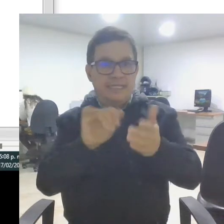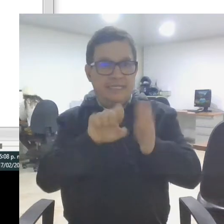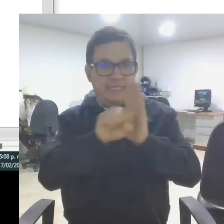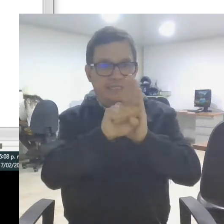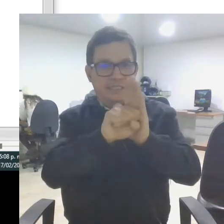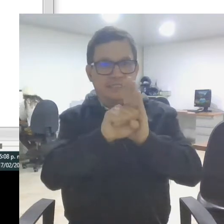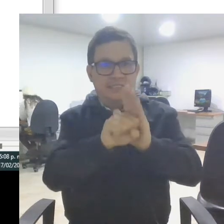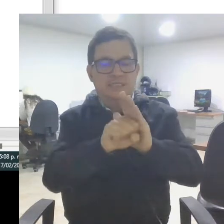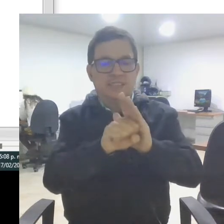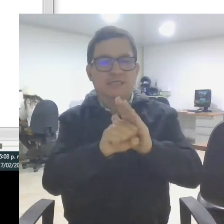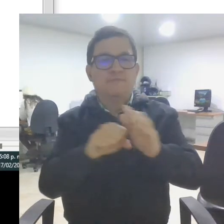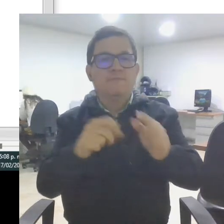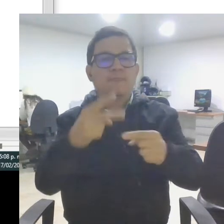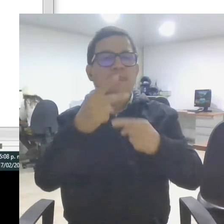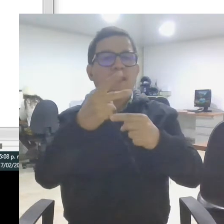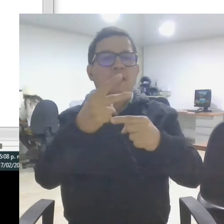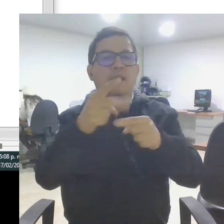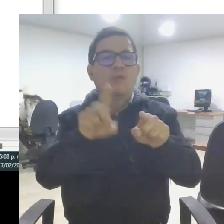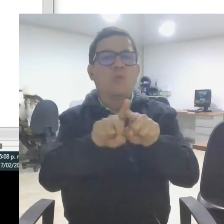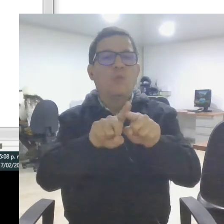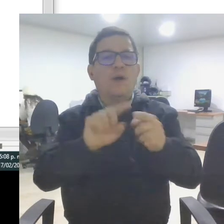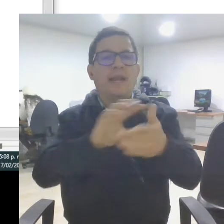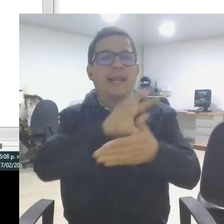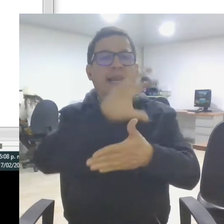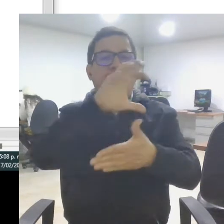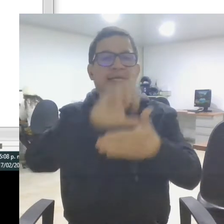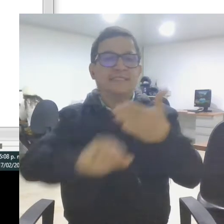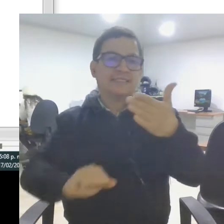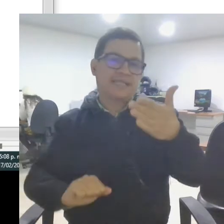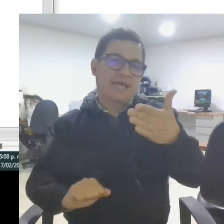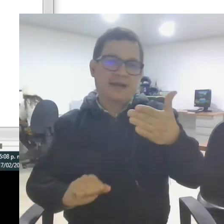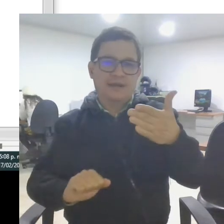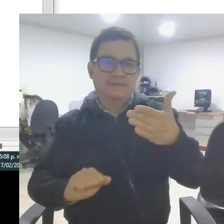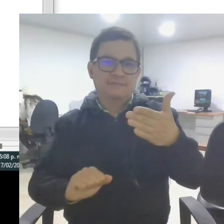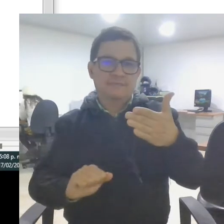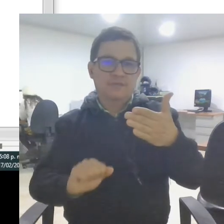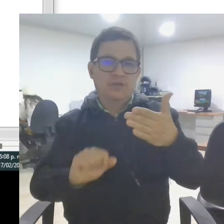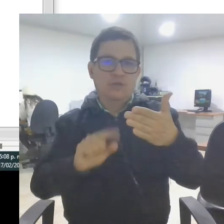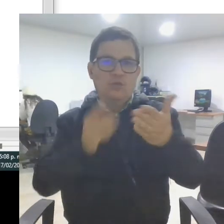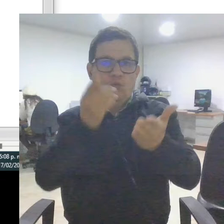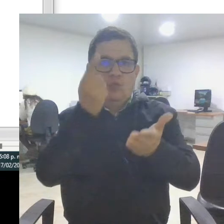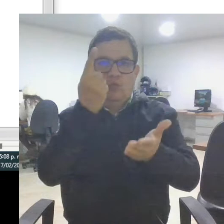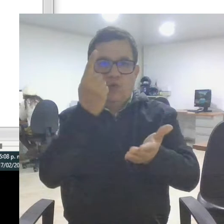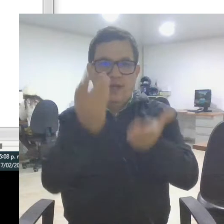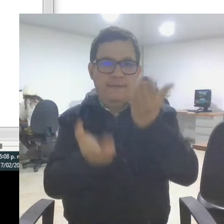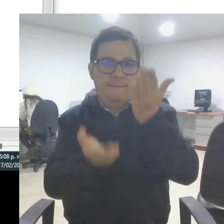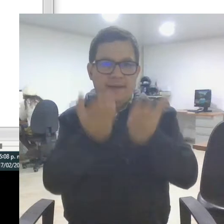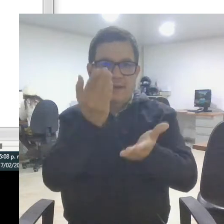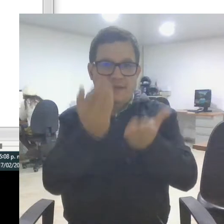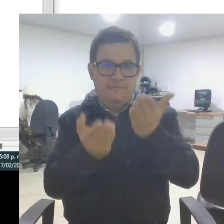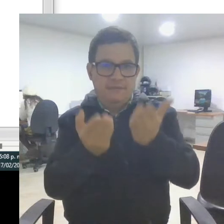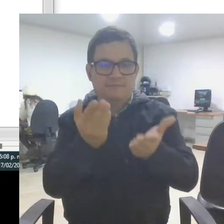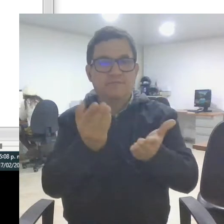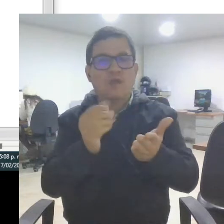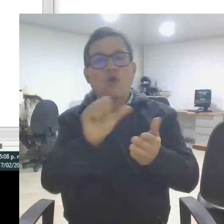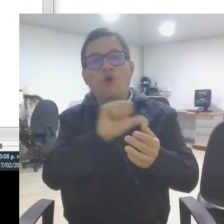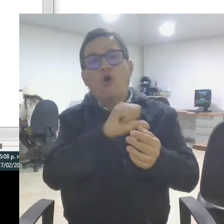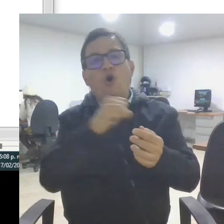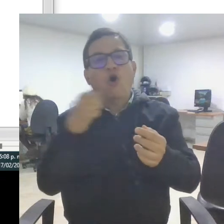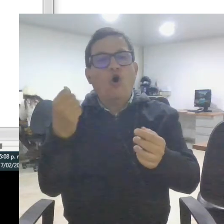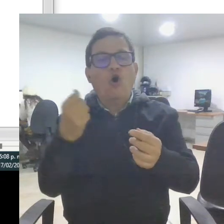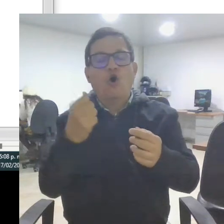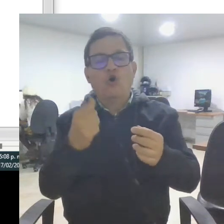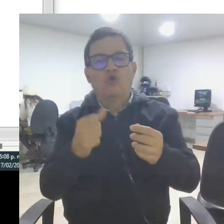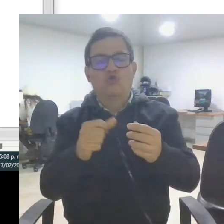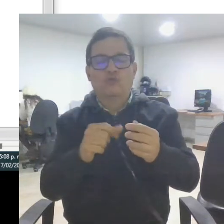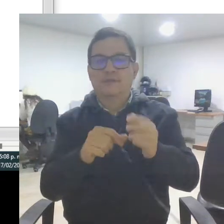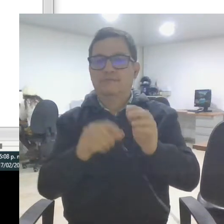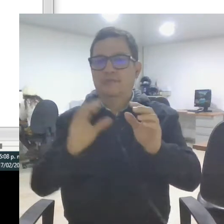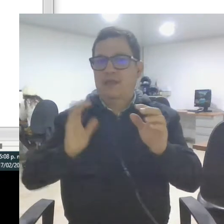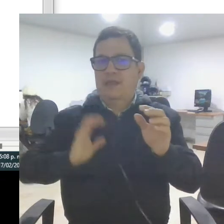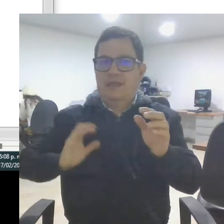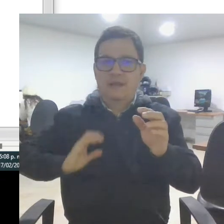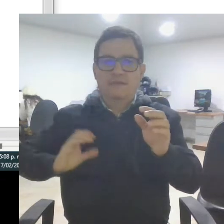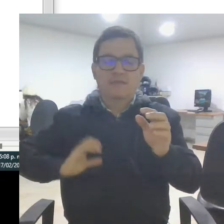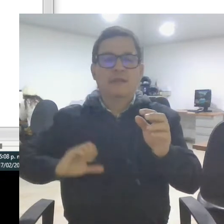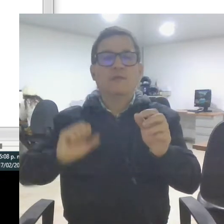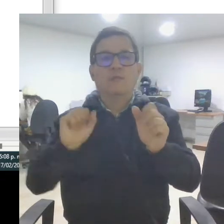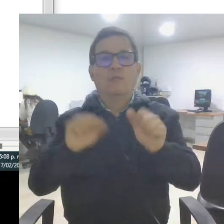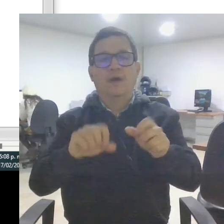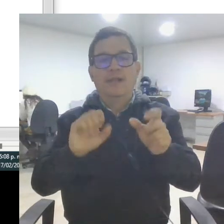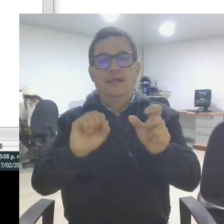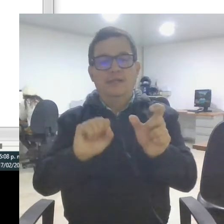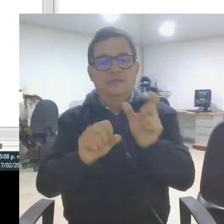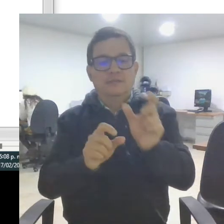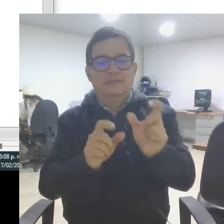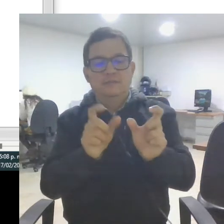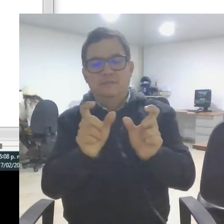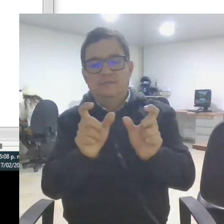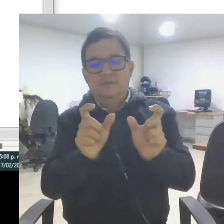es restarle una variable. Otra de las propiedades: el segundo miembro de una ecuación puede hacerse